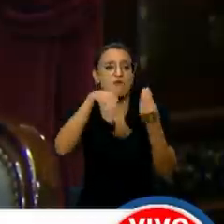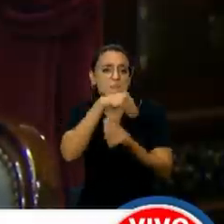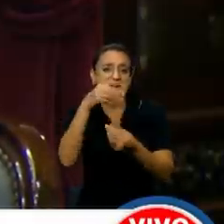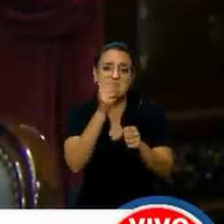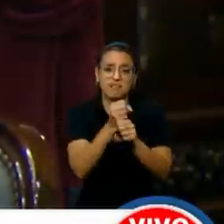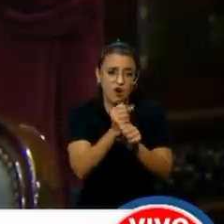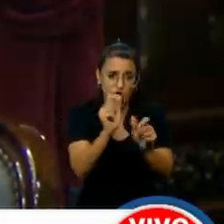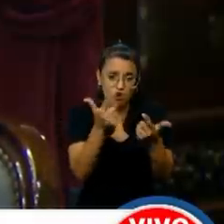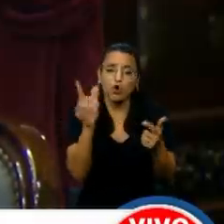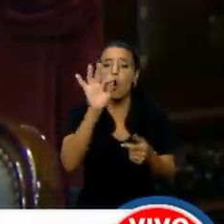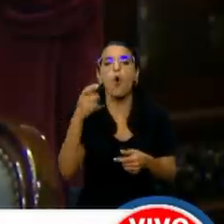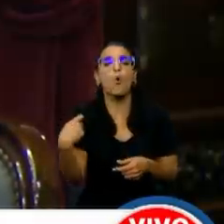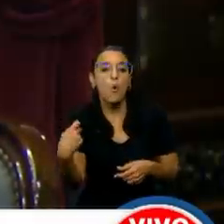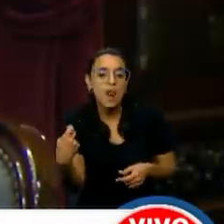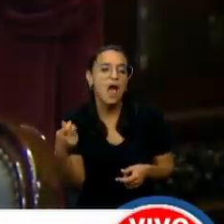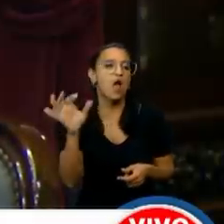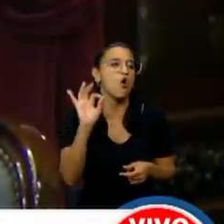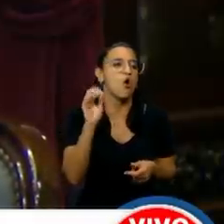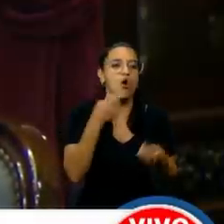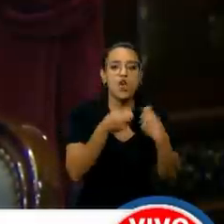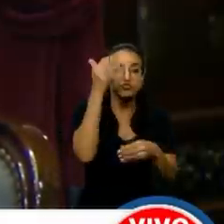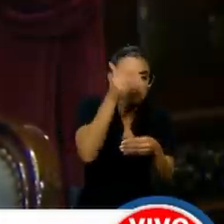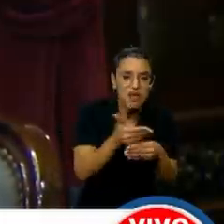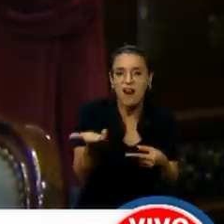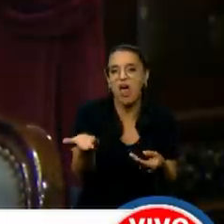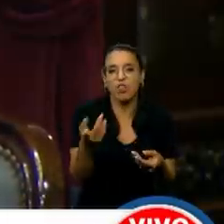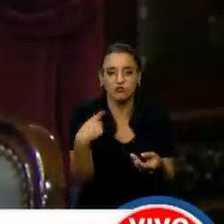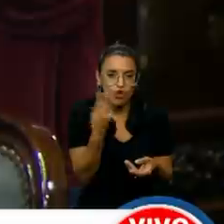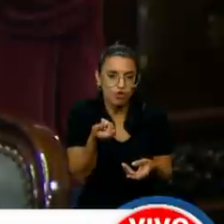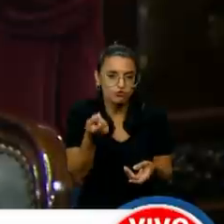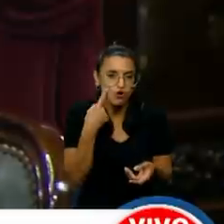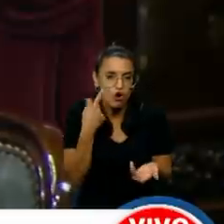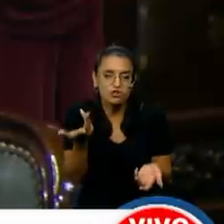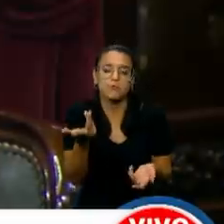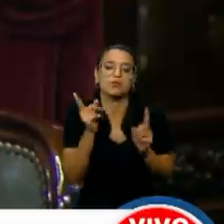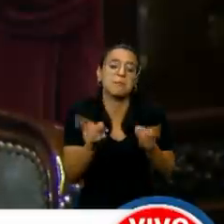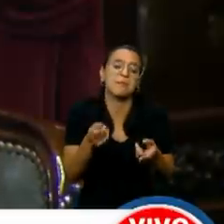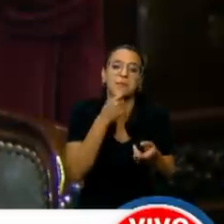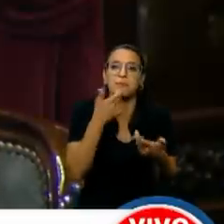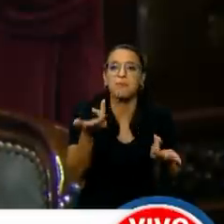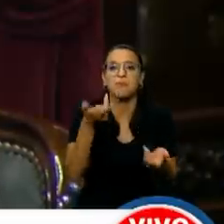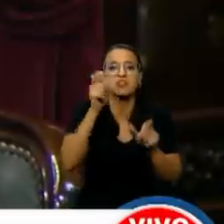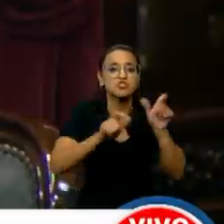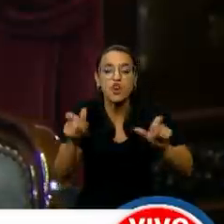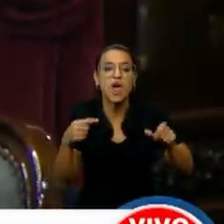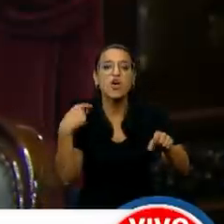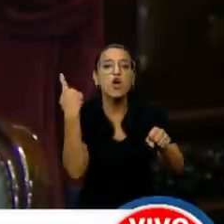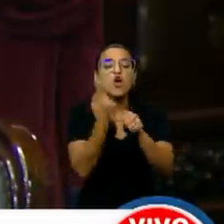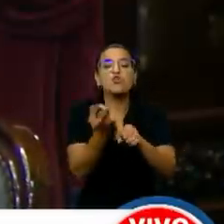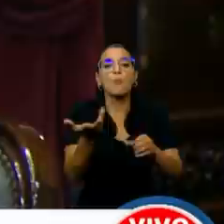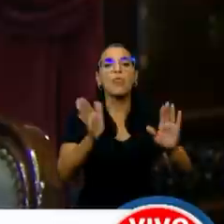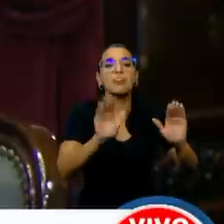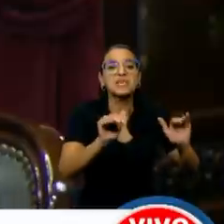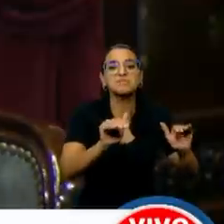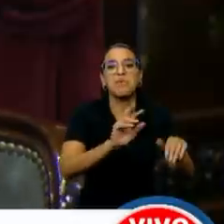tenemos un jubilado a un negocio cerrado tuvimos gente también que no pudieron velar a